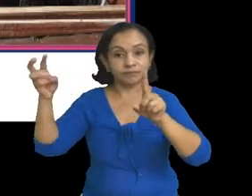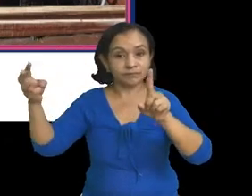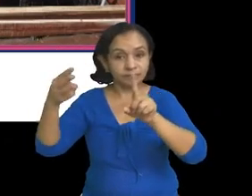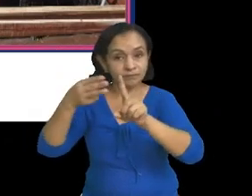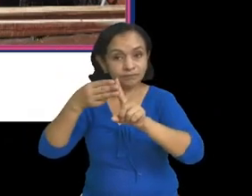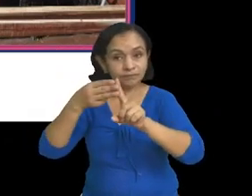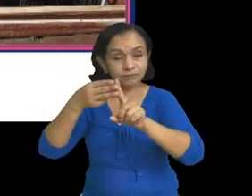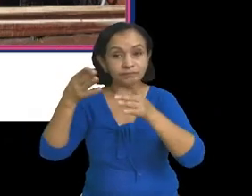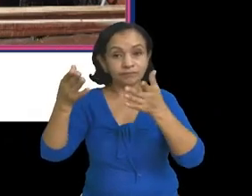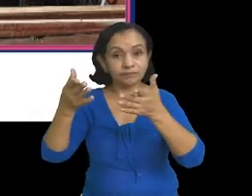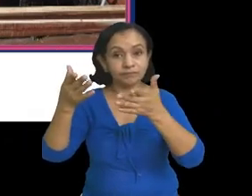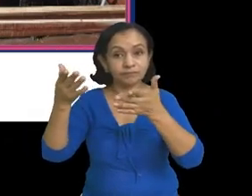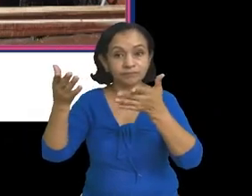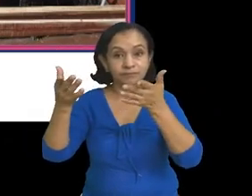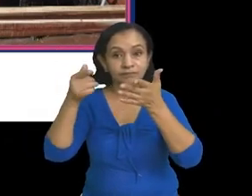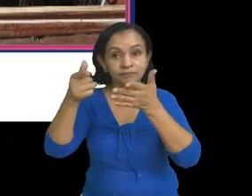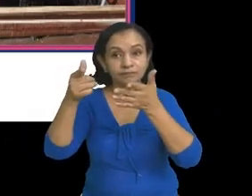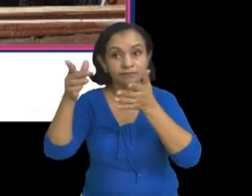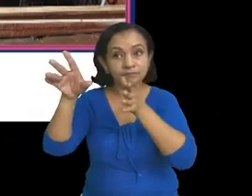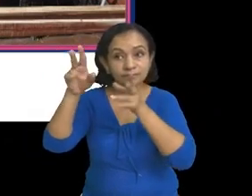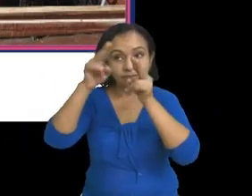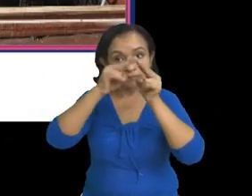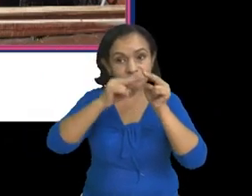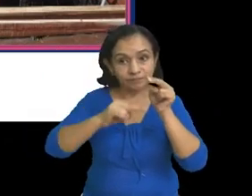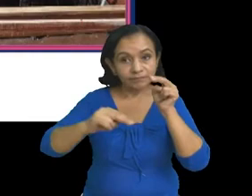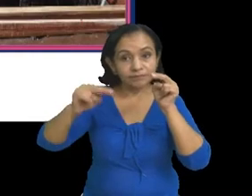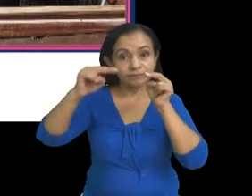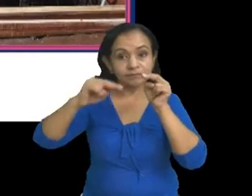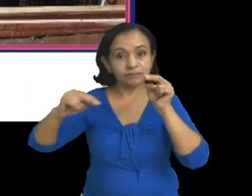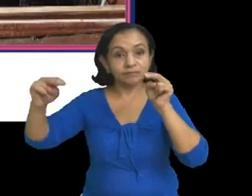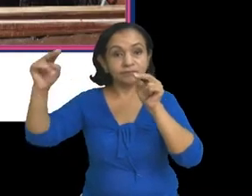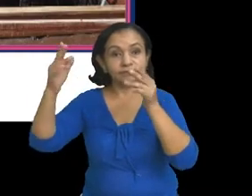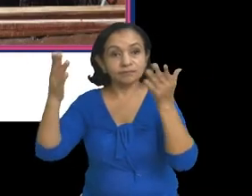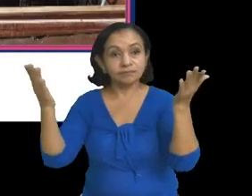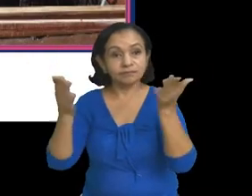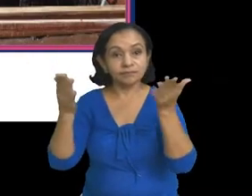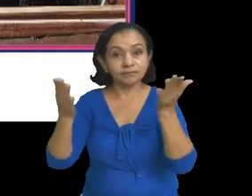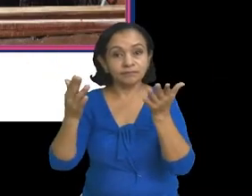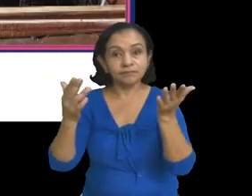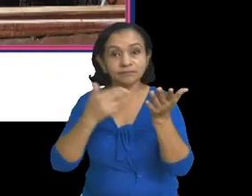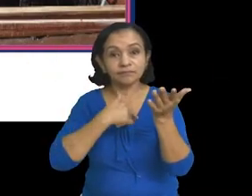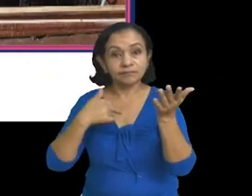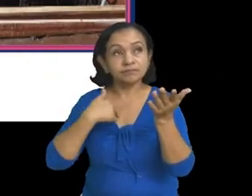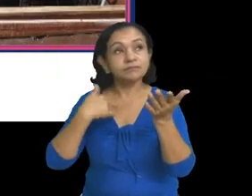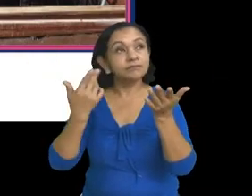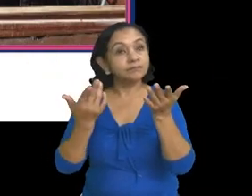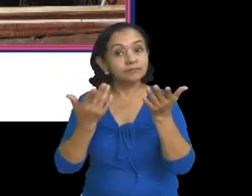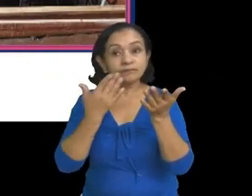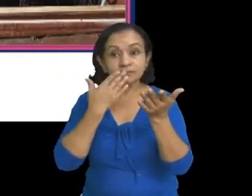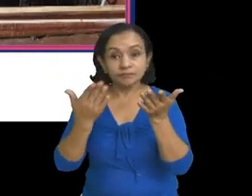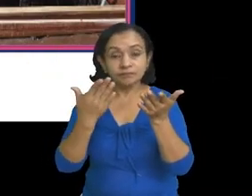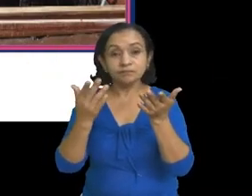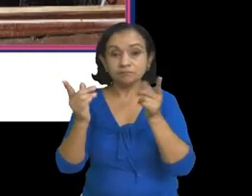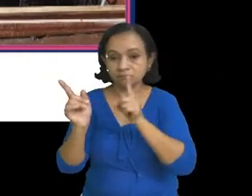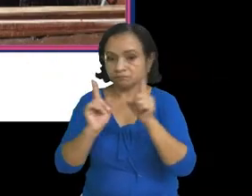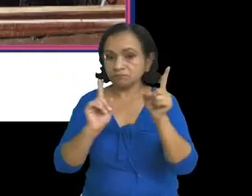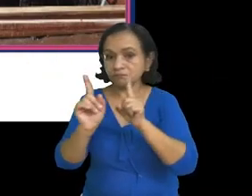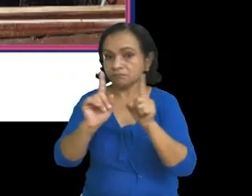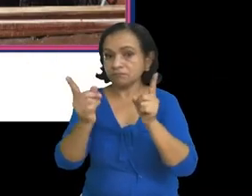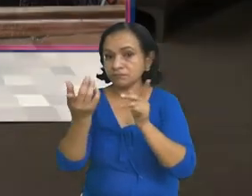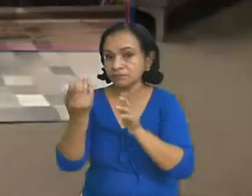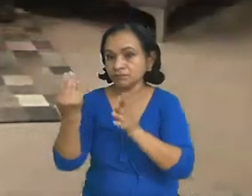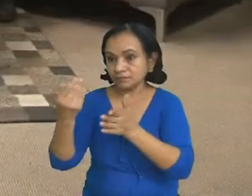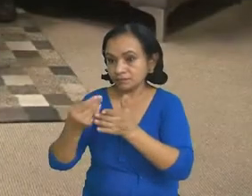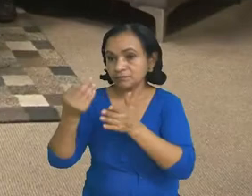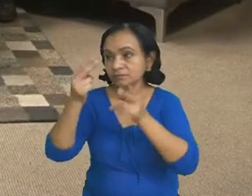mercado eléctrico regional hemos tenido fuentes, precios muy competitivos, uh-huh,